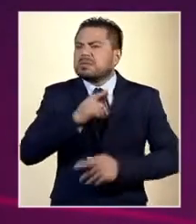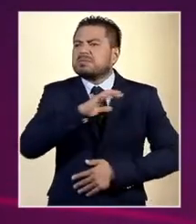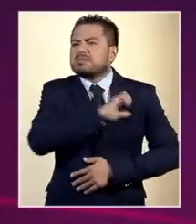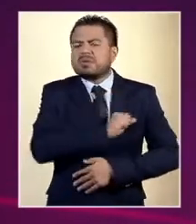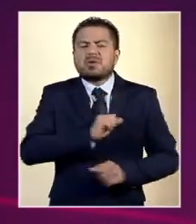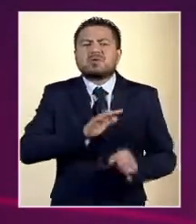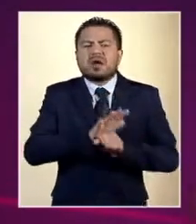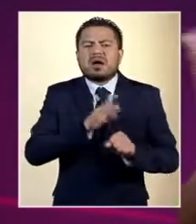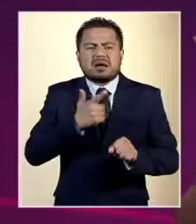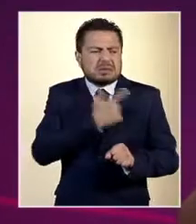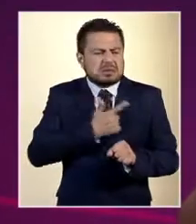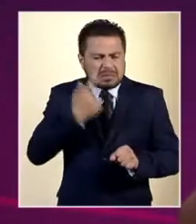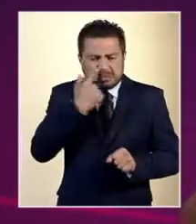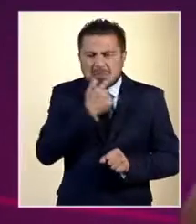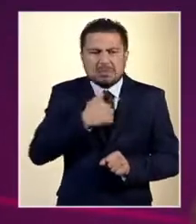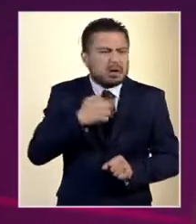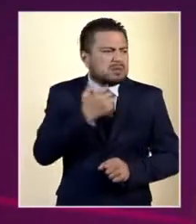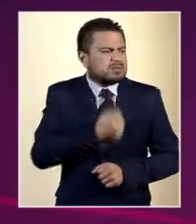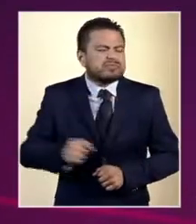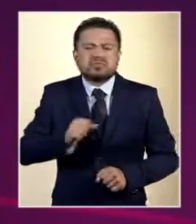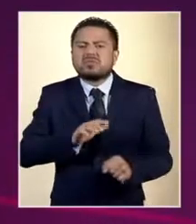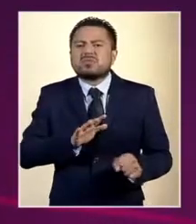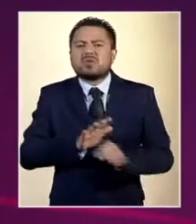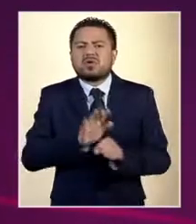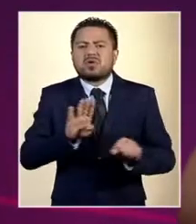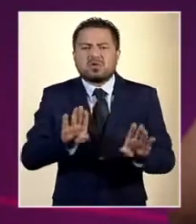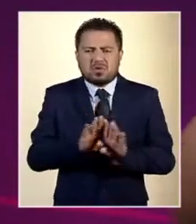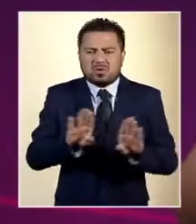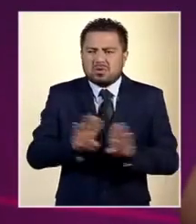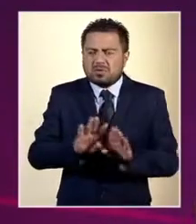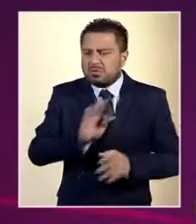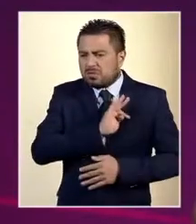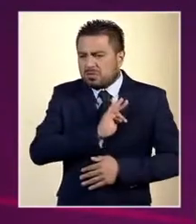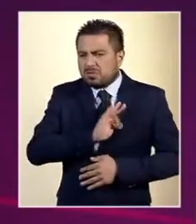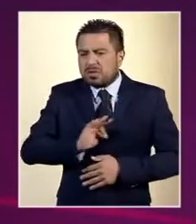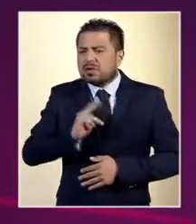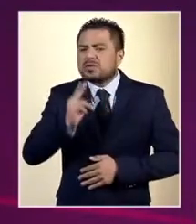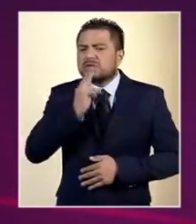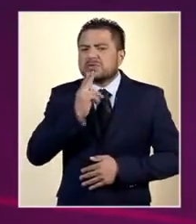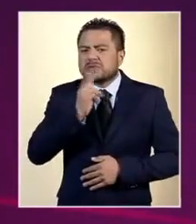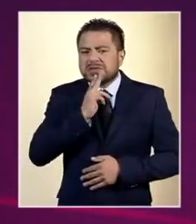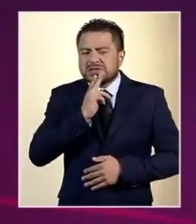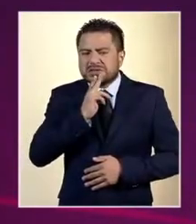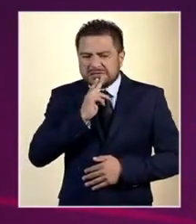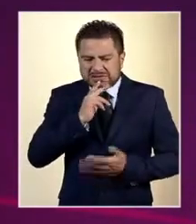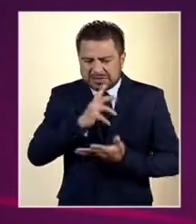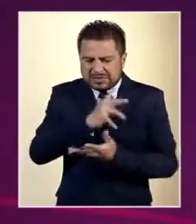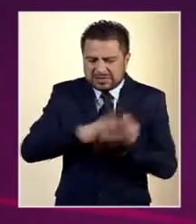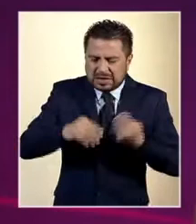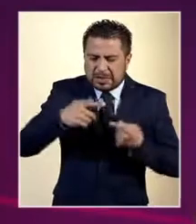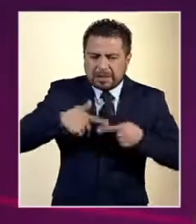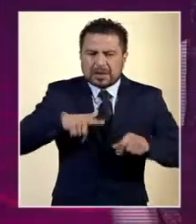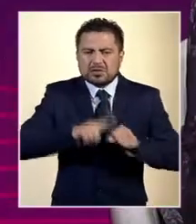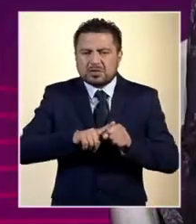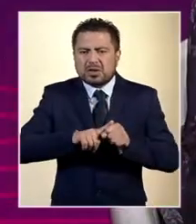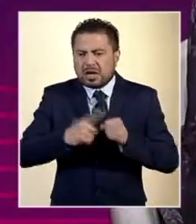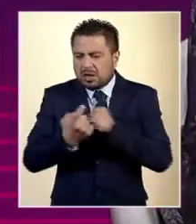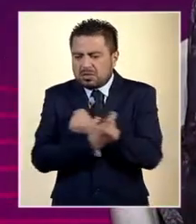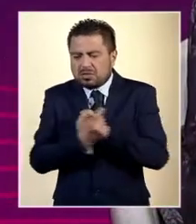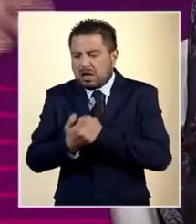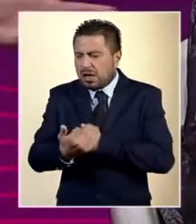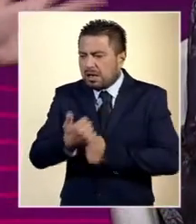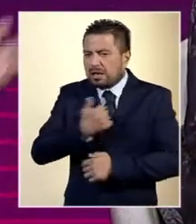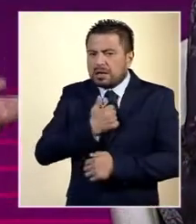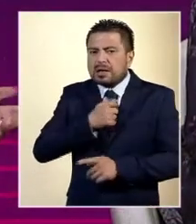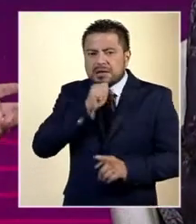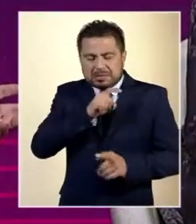gusta? ¿Por qué me gusta? ¿Para qué soy bueno? ¿Cómo puedo usar mis recursos personales y mi autonomía, que